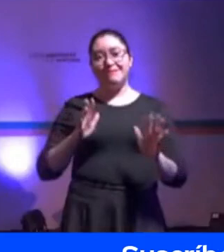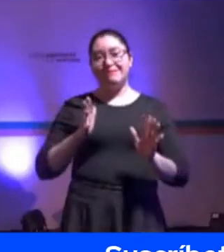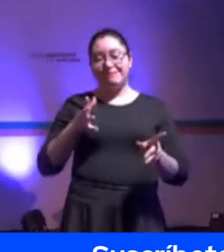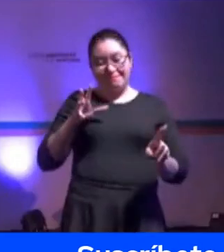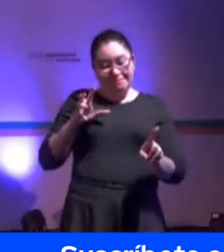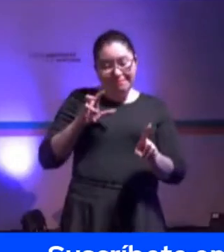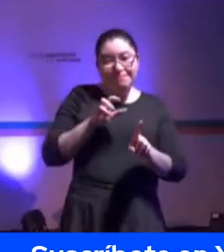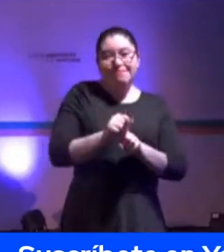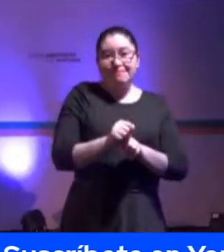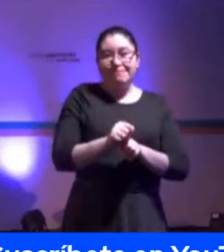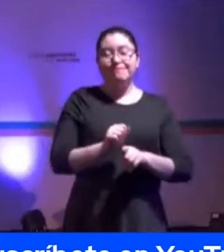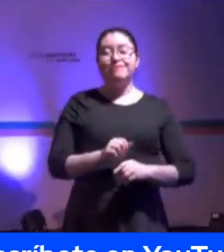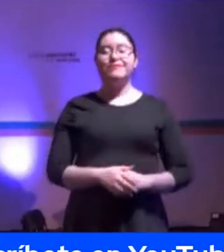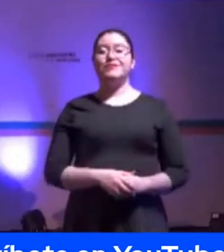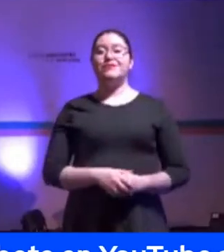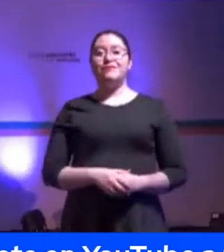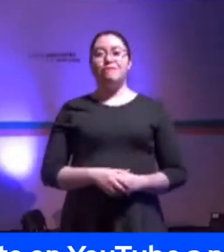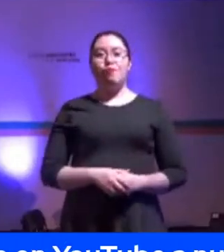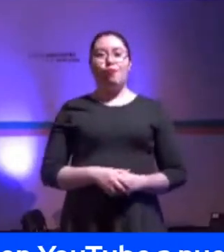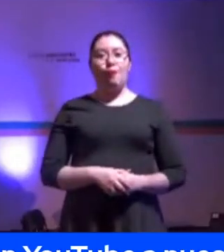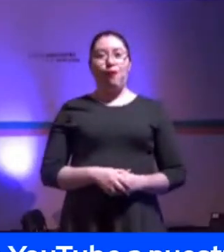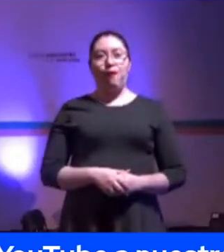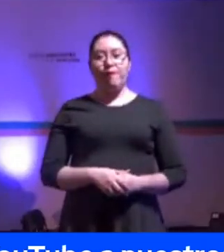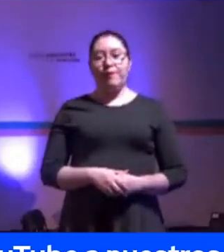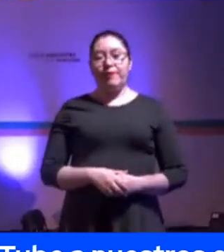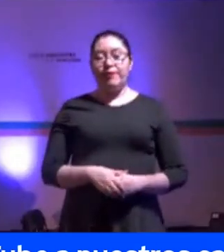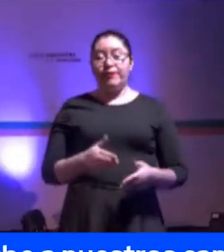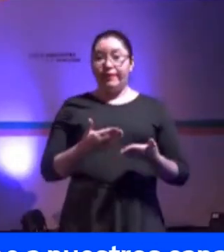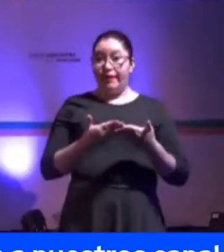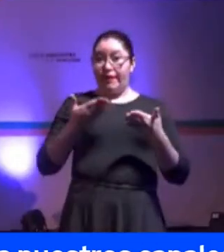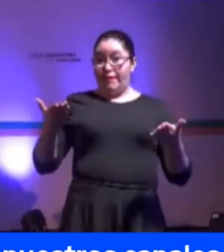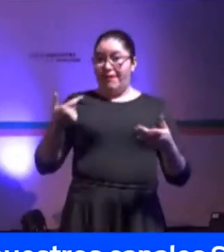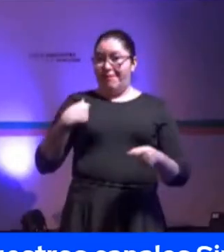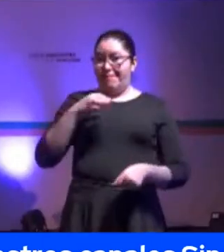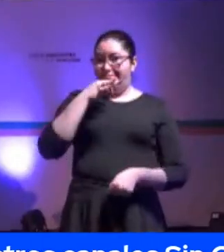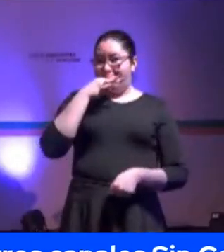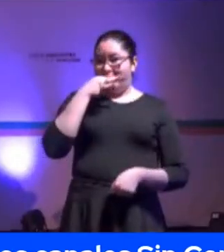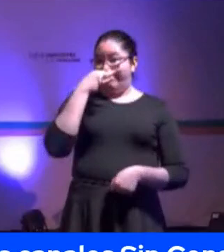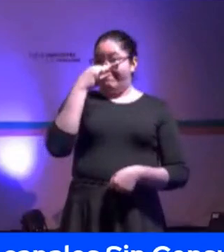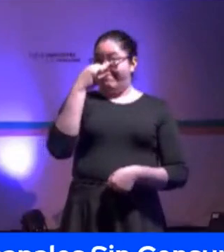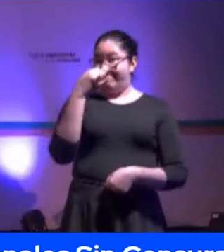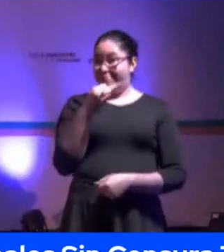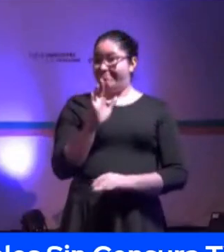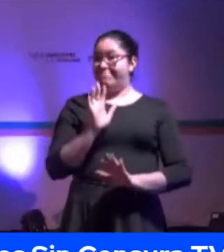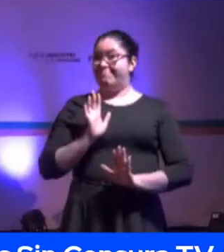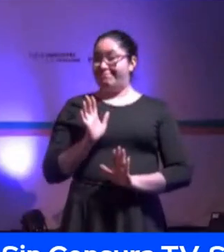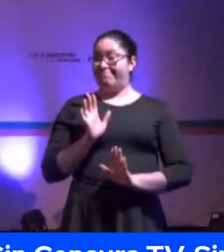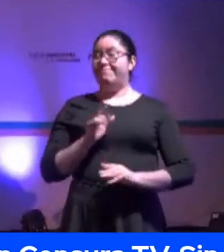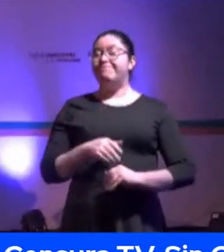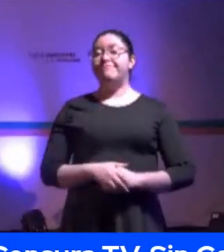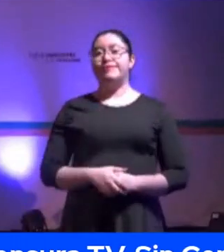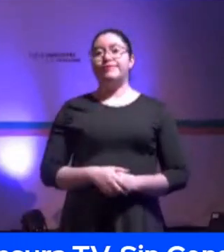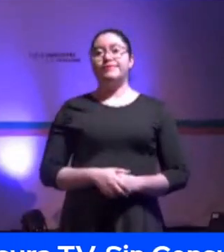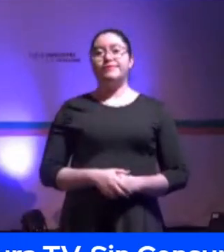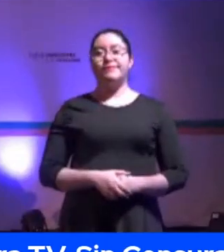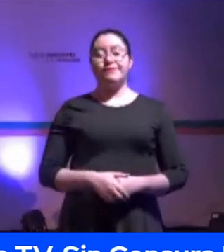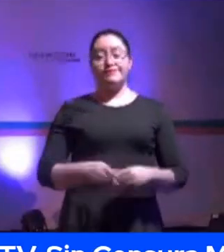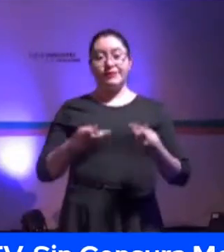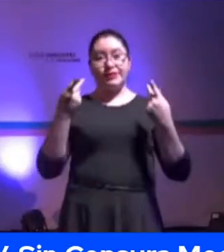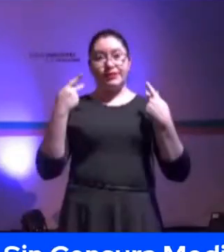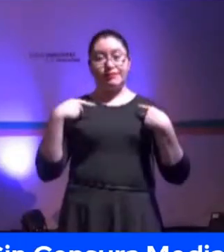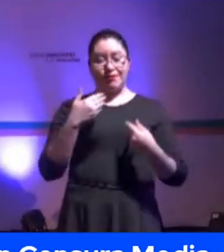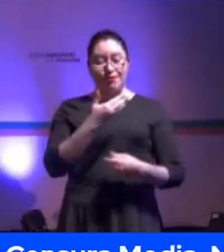Ahora, también vengo a hacer una advertencia. El ciudadano presidente de la